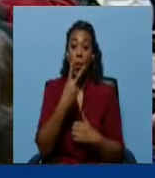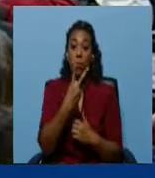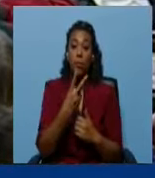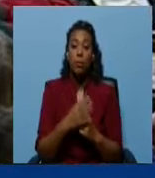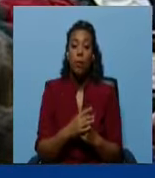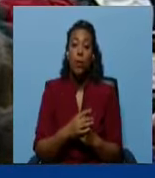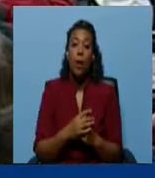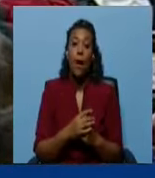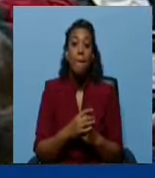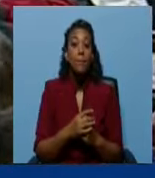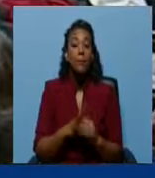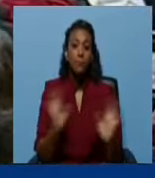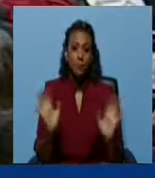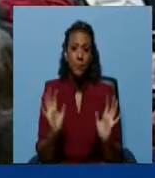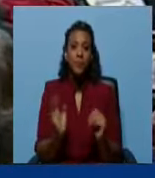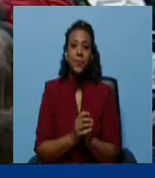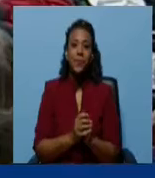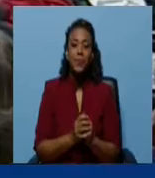¿para qué?